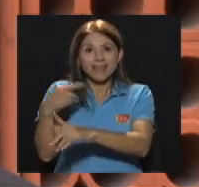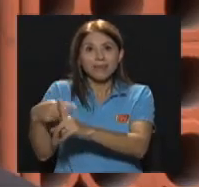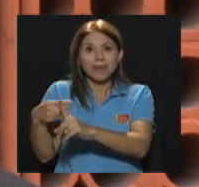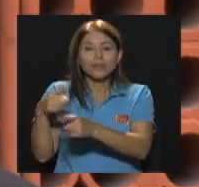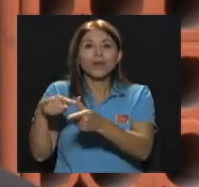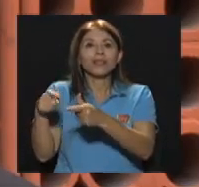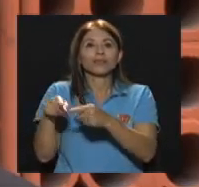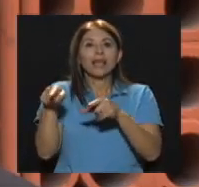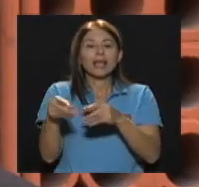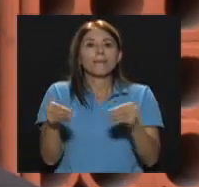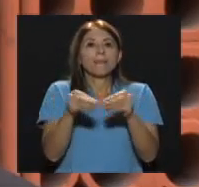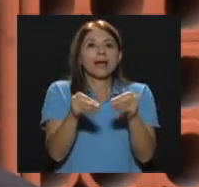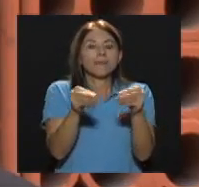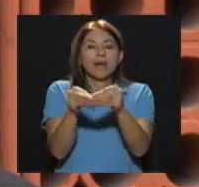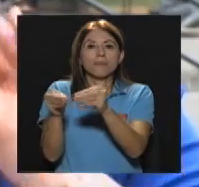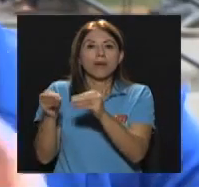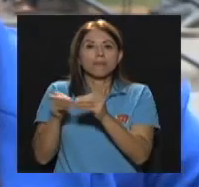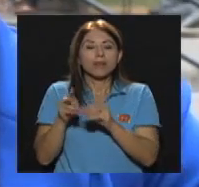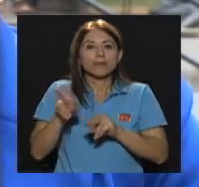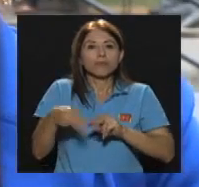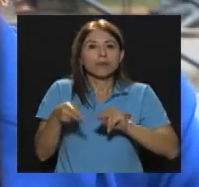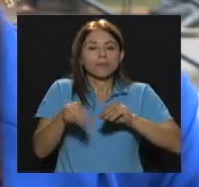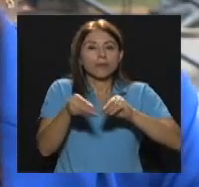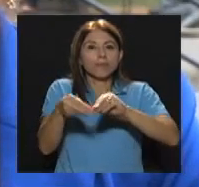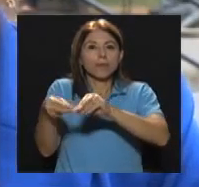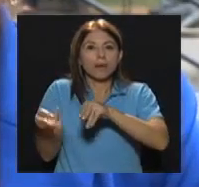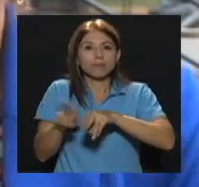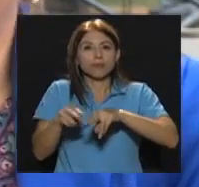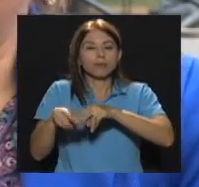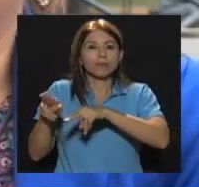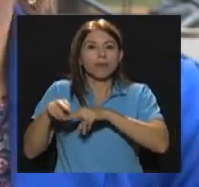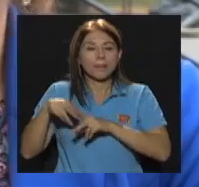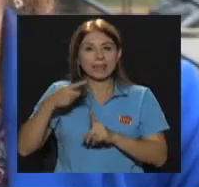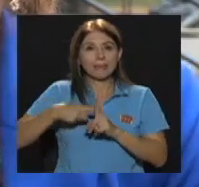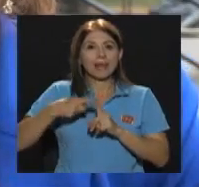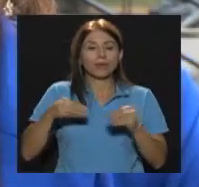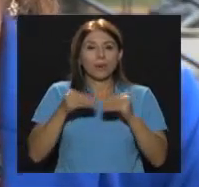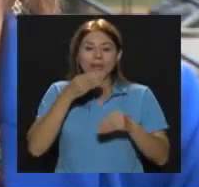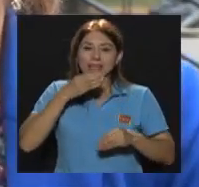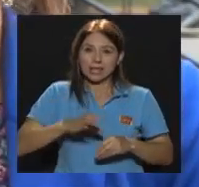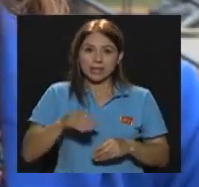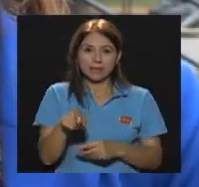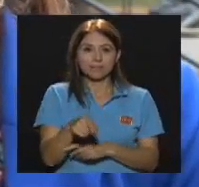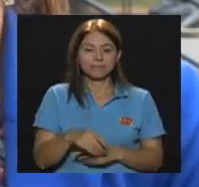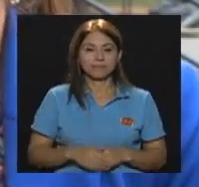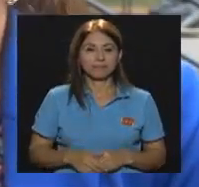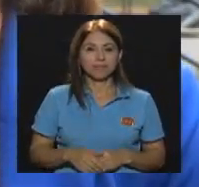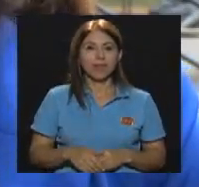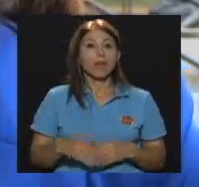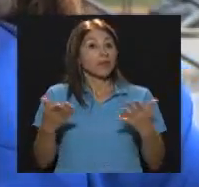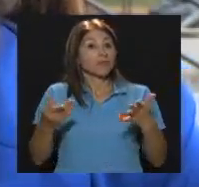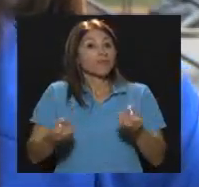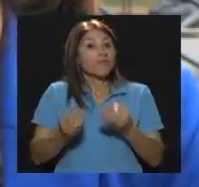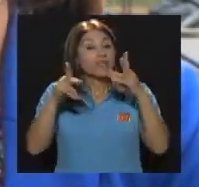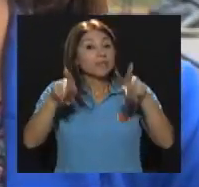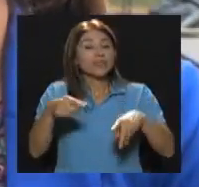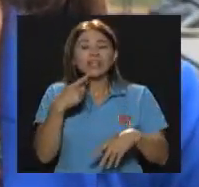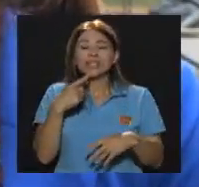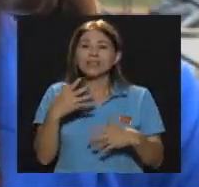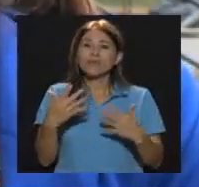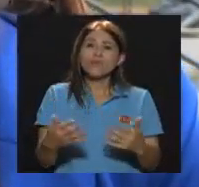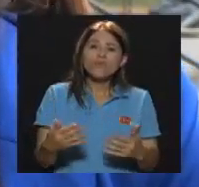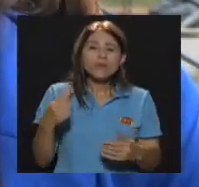los edificios. Yo quisiera también hablar ahora, doña Eugenia, porque a veces muchas personas dirán, es que es muy caro,